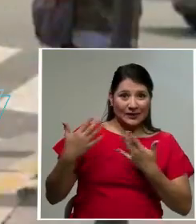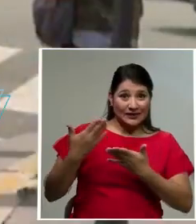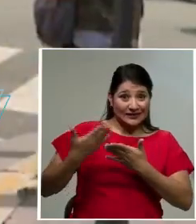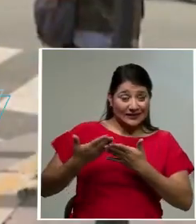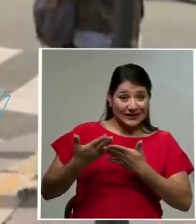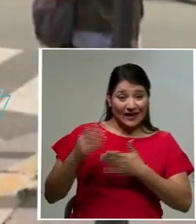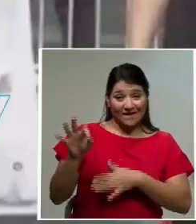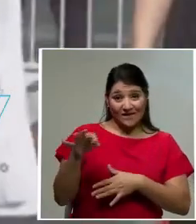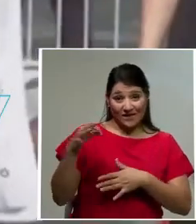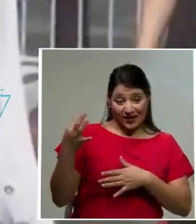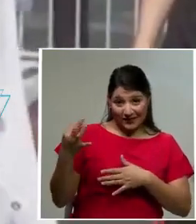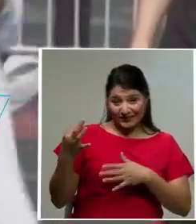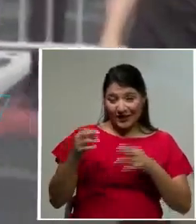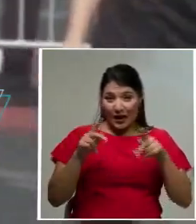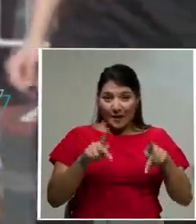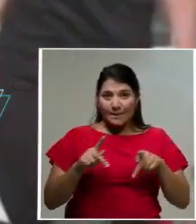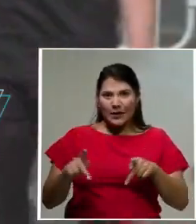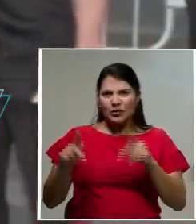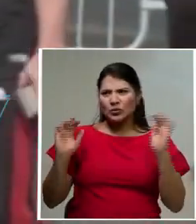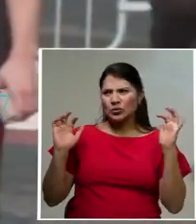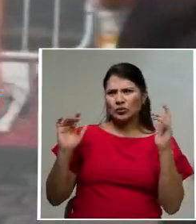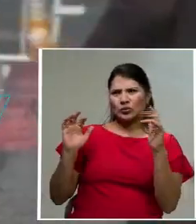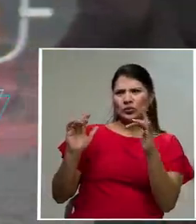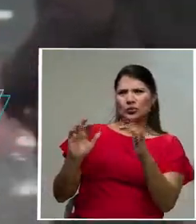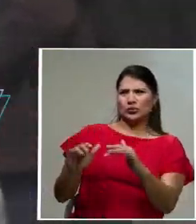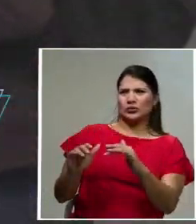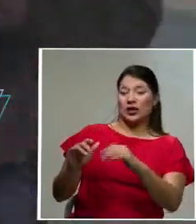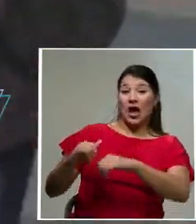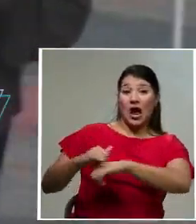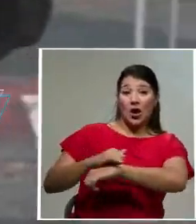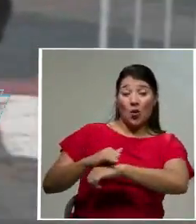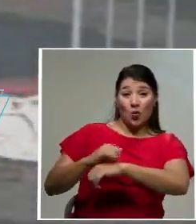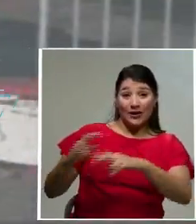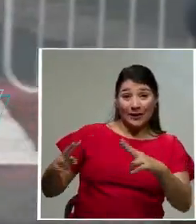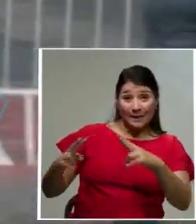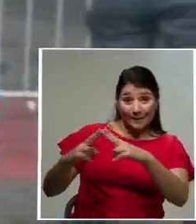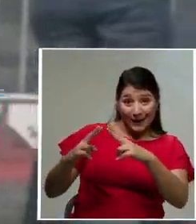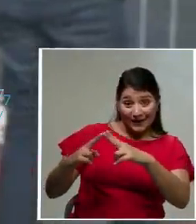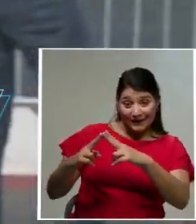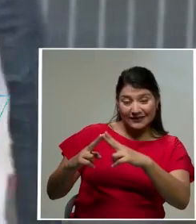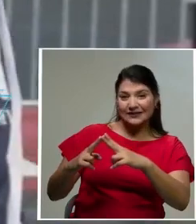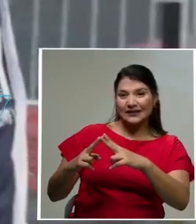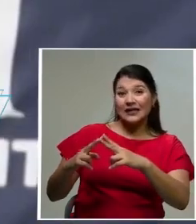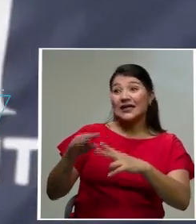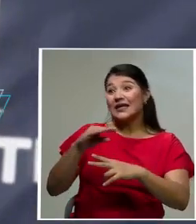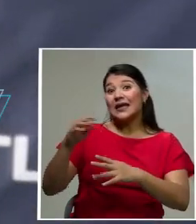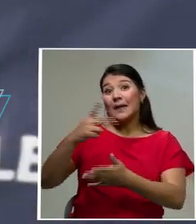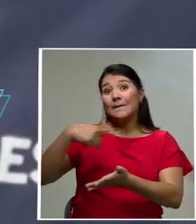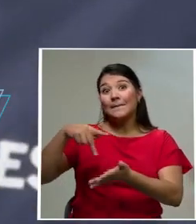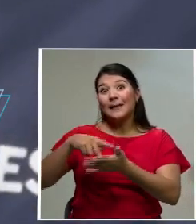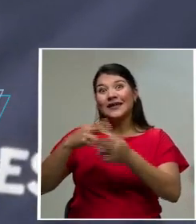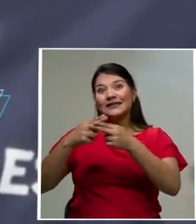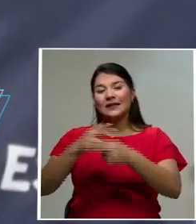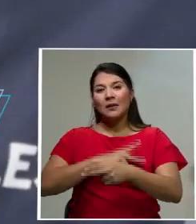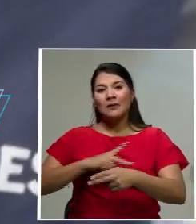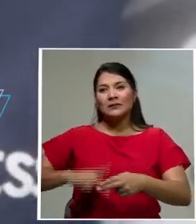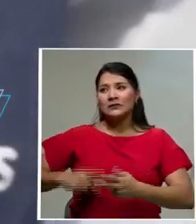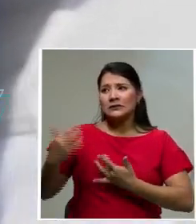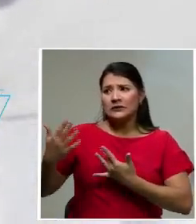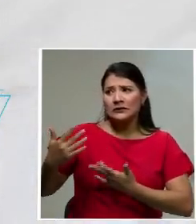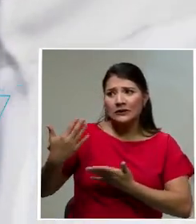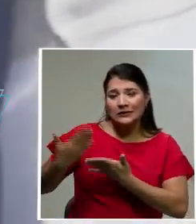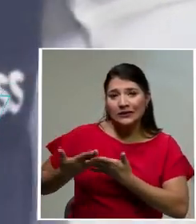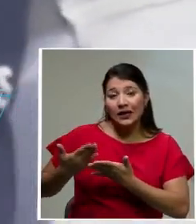al punto que los aficionados se han aglomerado en las afueras del aeropuerto de París y del Estadio Parque de los Príncipes, esperando su llegada, o por lo